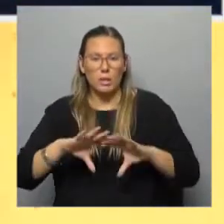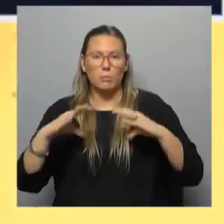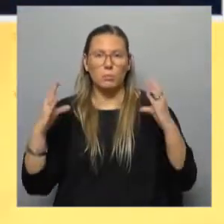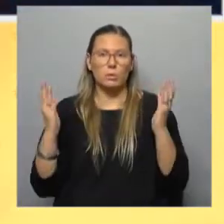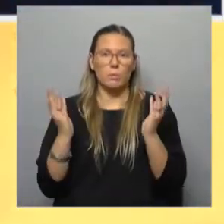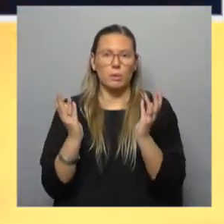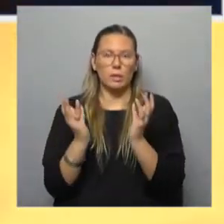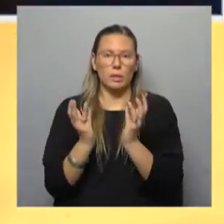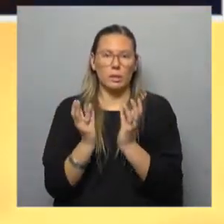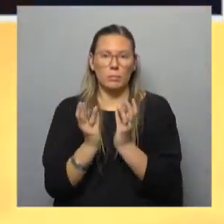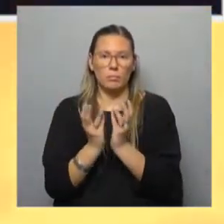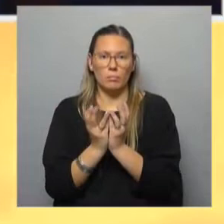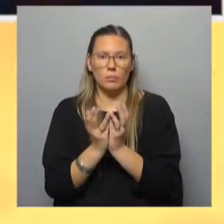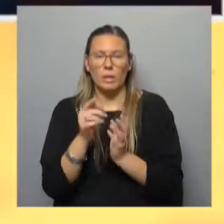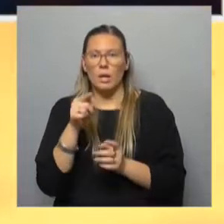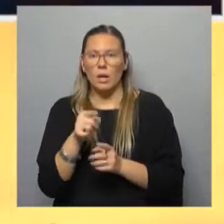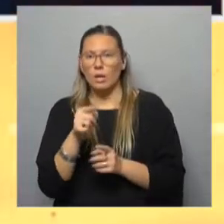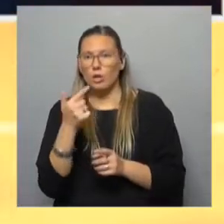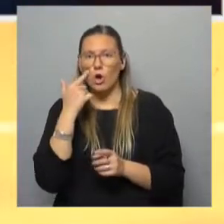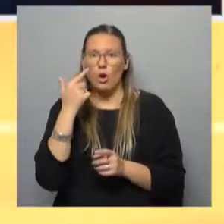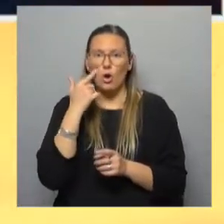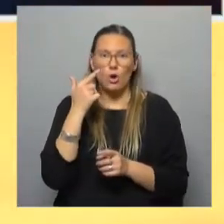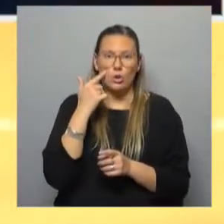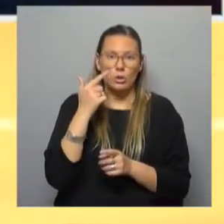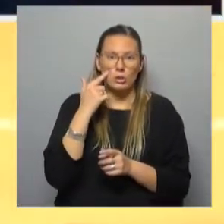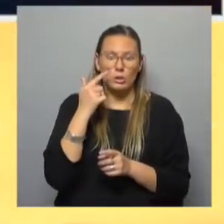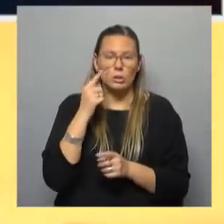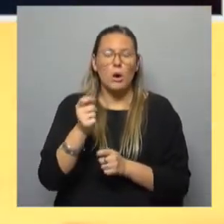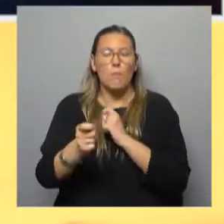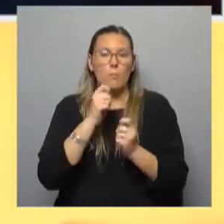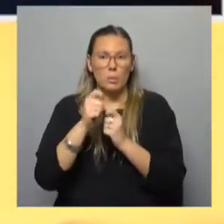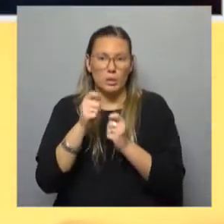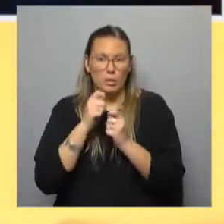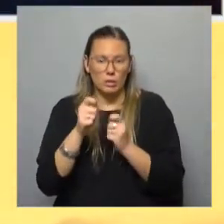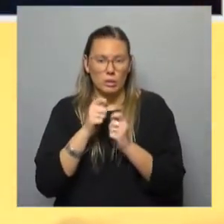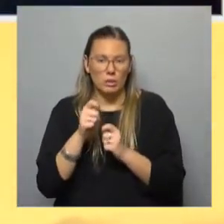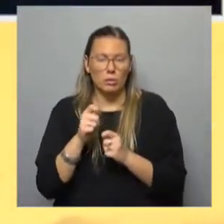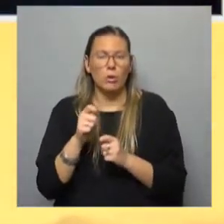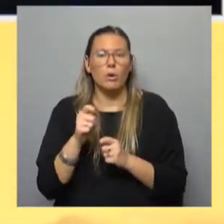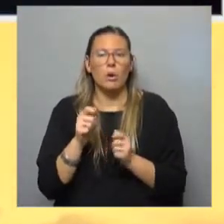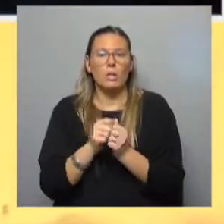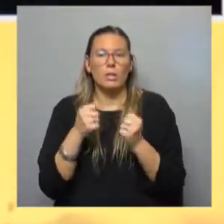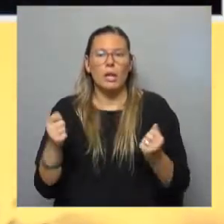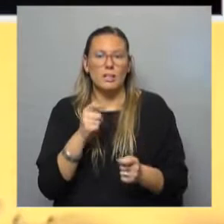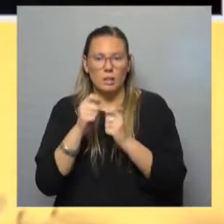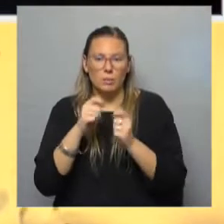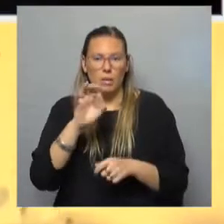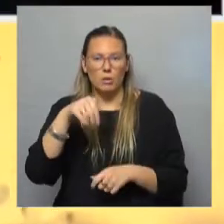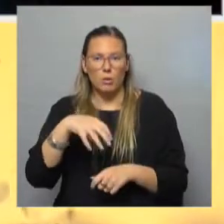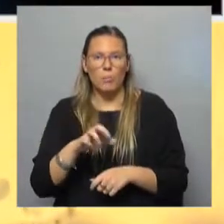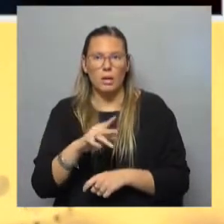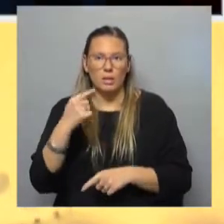es cierto, sí, desde hace Bueno, bastante esto fue tiempo, conocido sí. porque Claro. justamente unos periodistas del Washington Post le entrevistaron a Omar y hicieron una serie